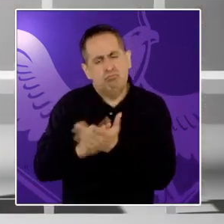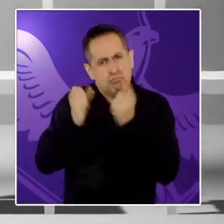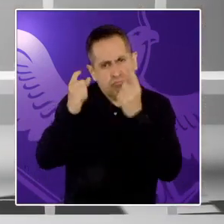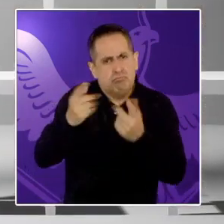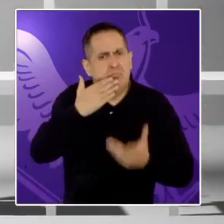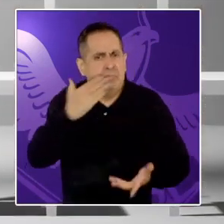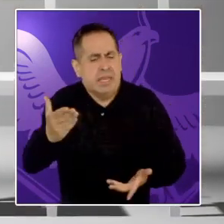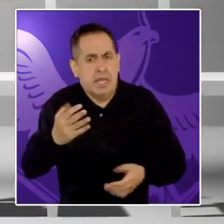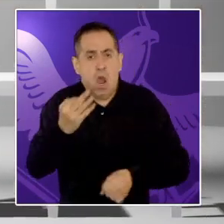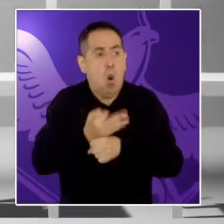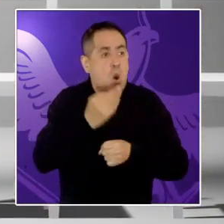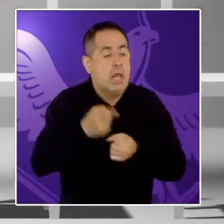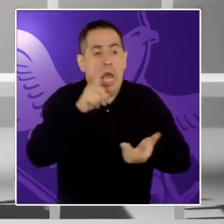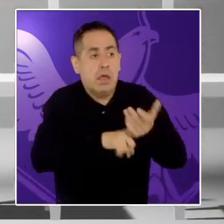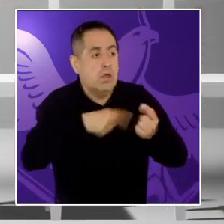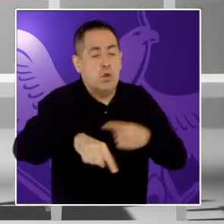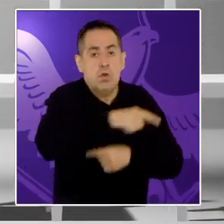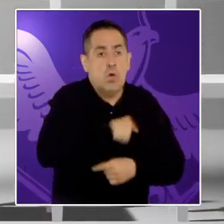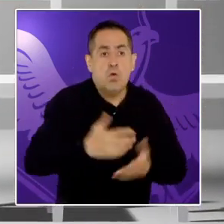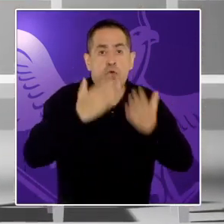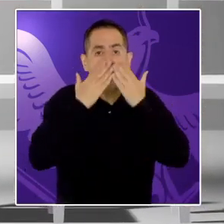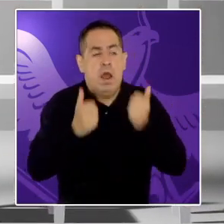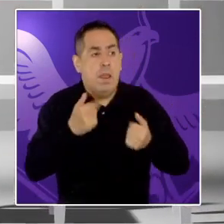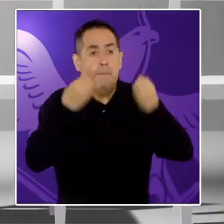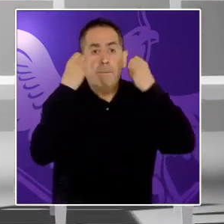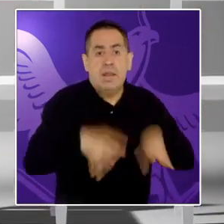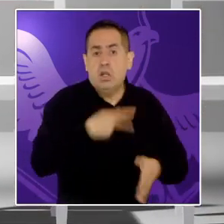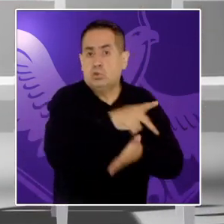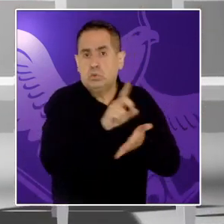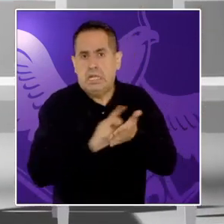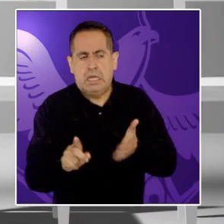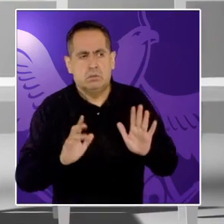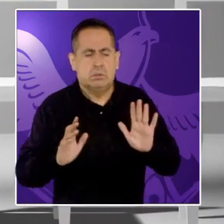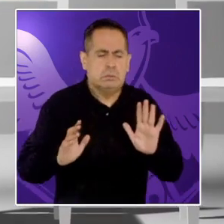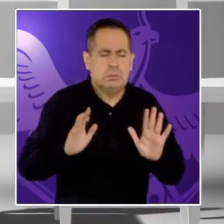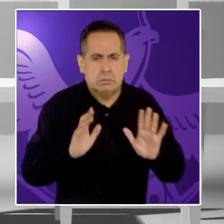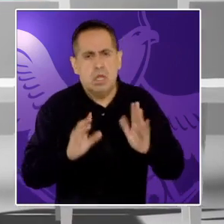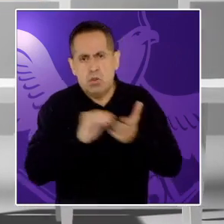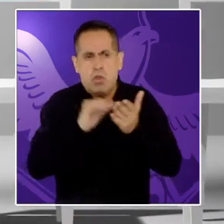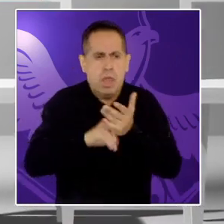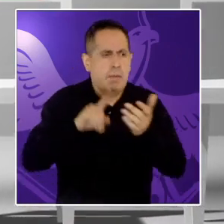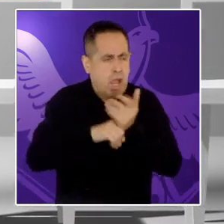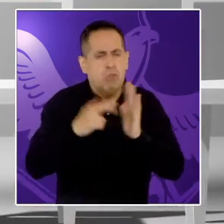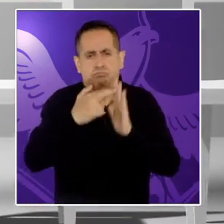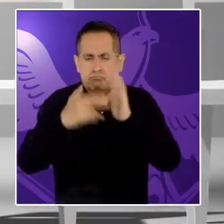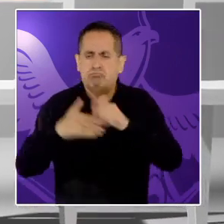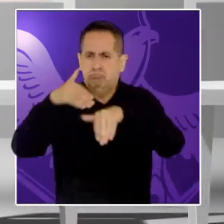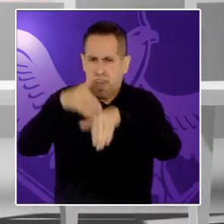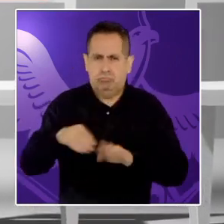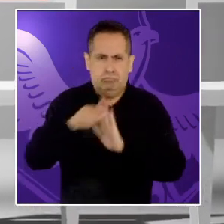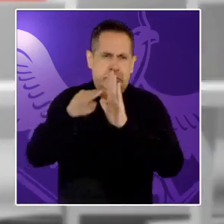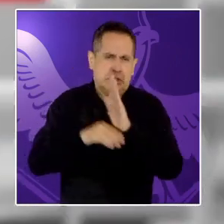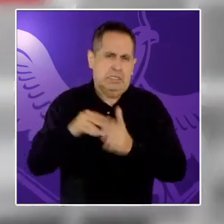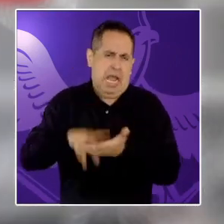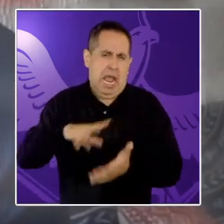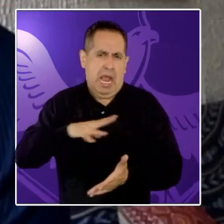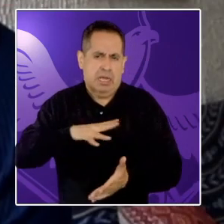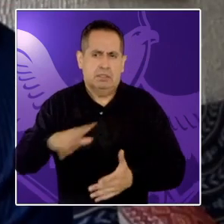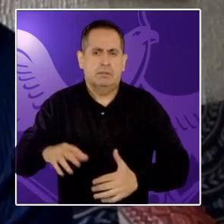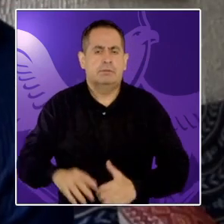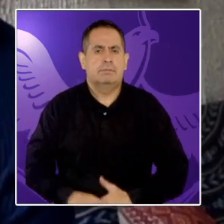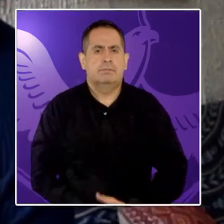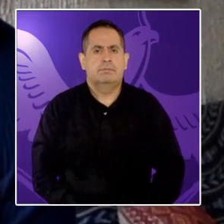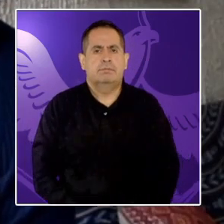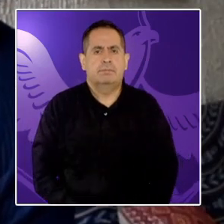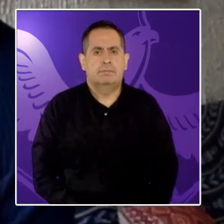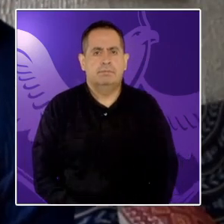urgentes, pero no necesariamente drásticas, lo cual aplaudo, porque hasta ahora no se han decretado ninguna suspensión de derechos y las